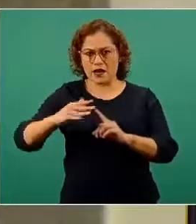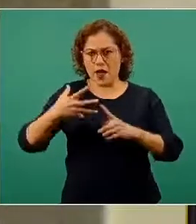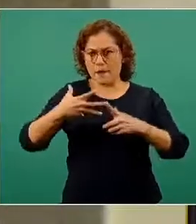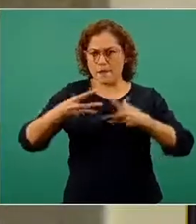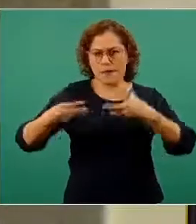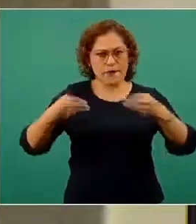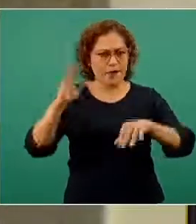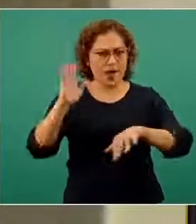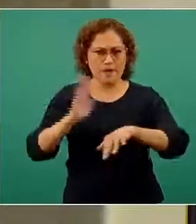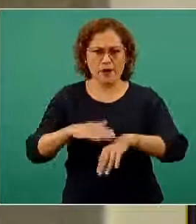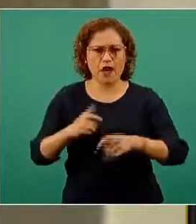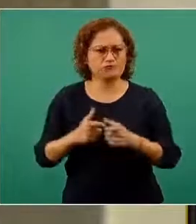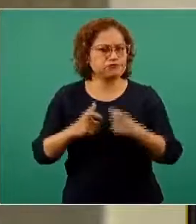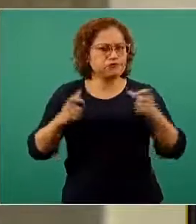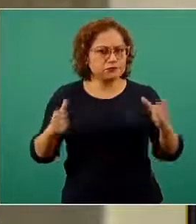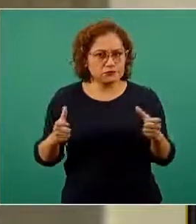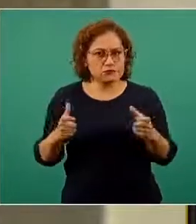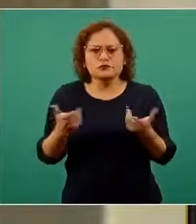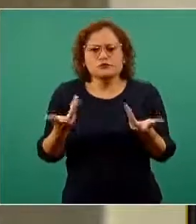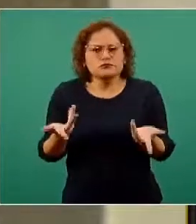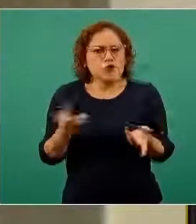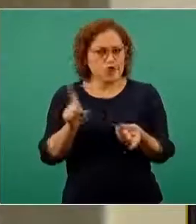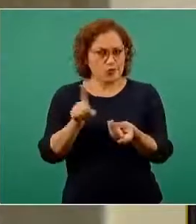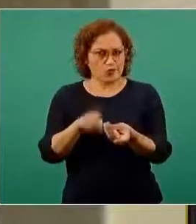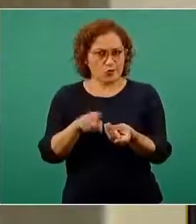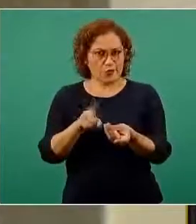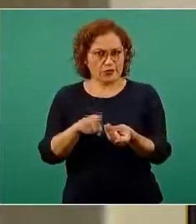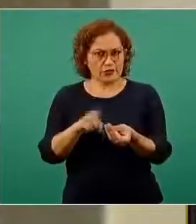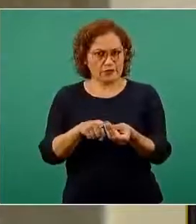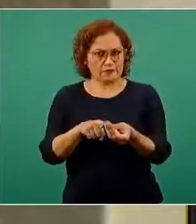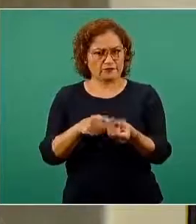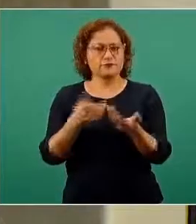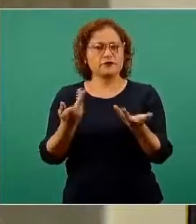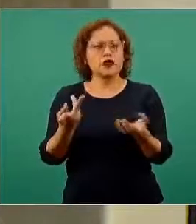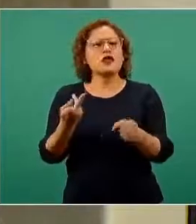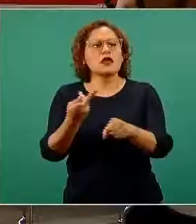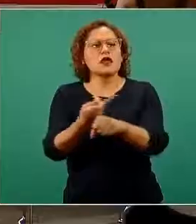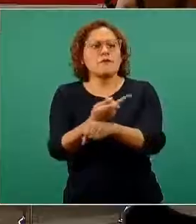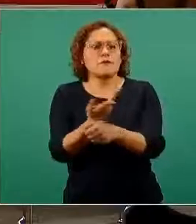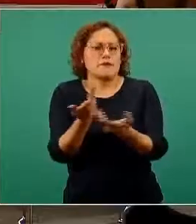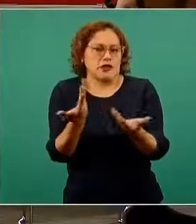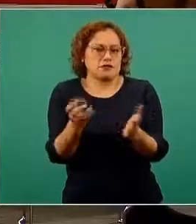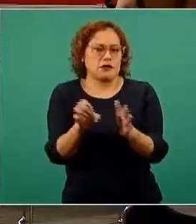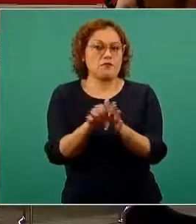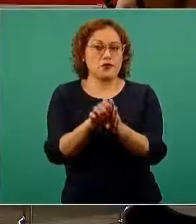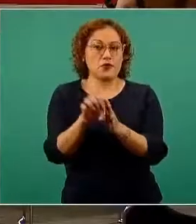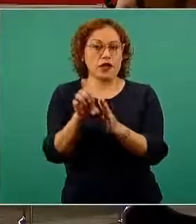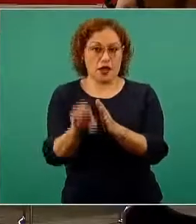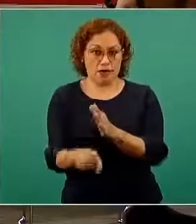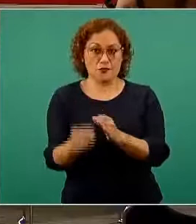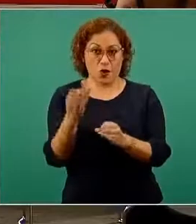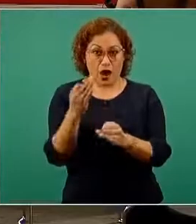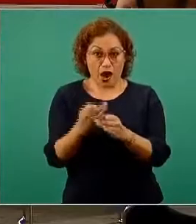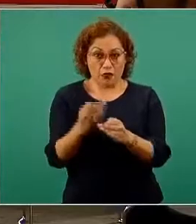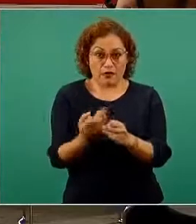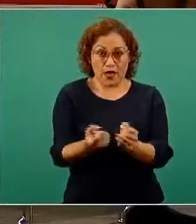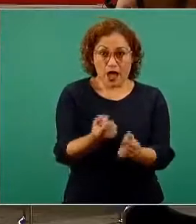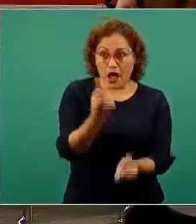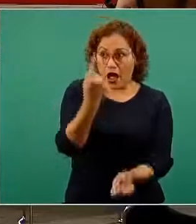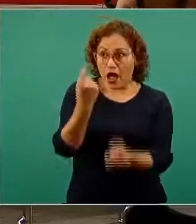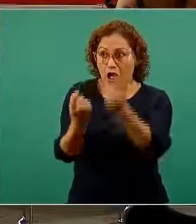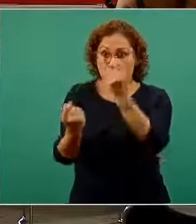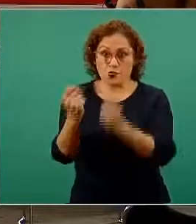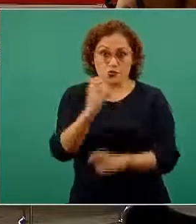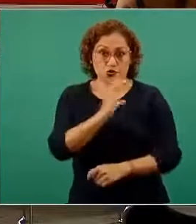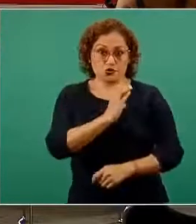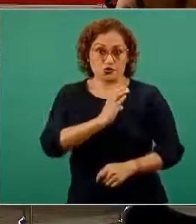incremento? ¿Y cuál sería el llamado que le harían precisamente a estos candidatos que, bueno, con este mensaje que están dando, con esta, no sé cómo